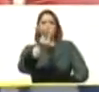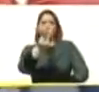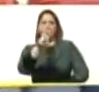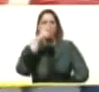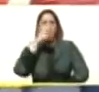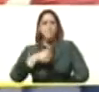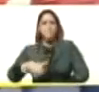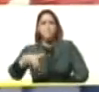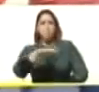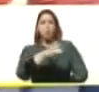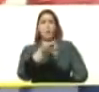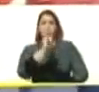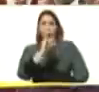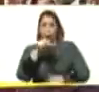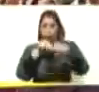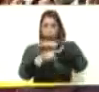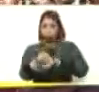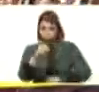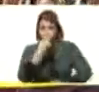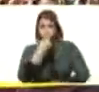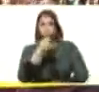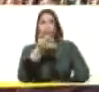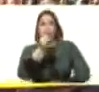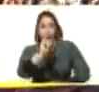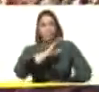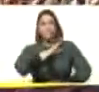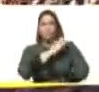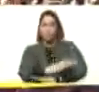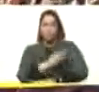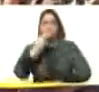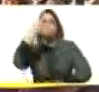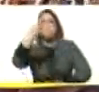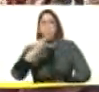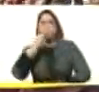pueblo está en Miraflores, está en el poder político.